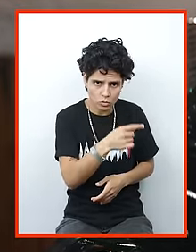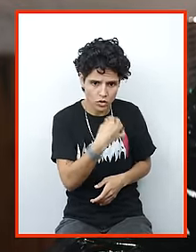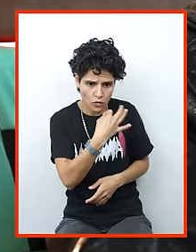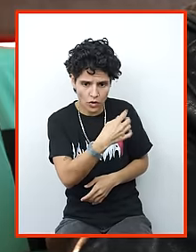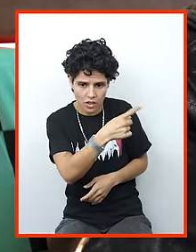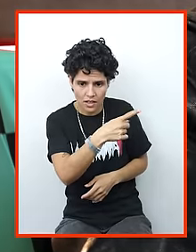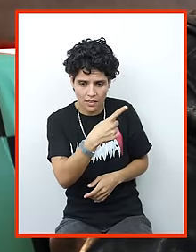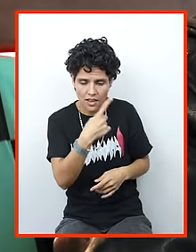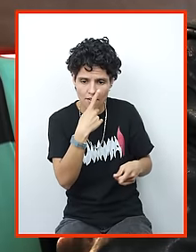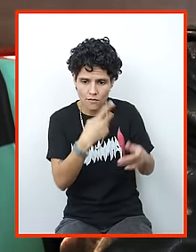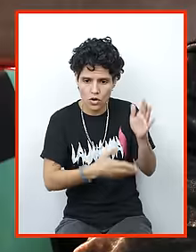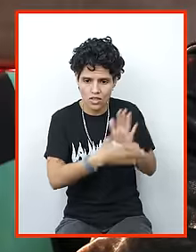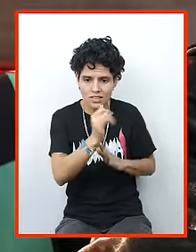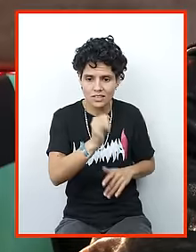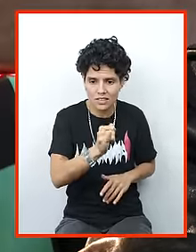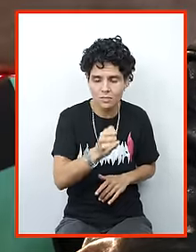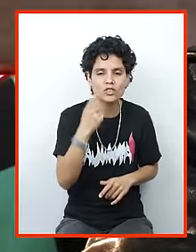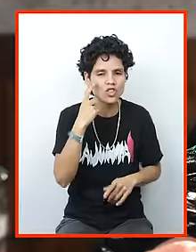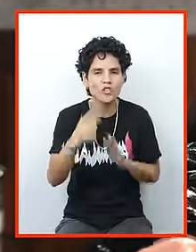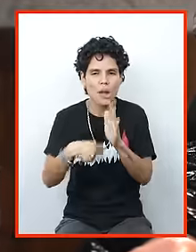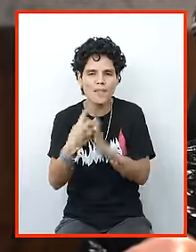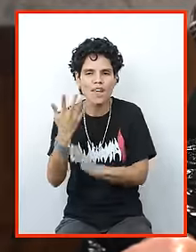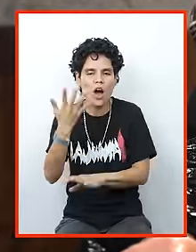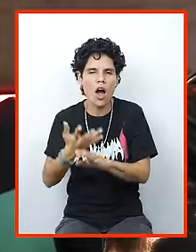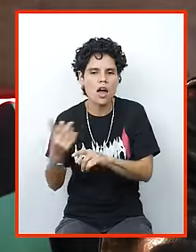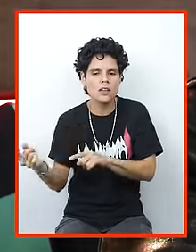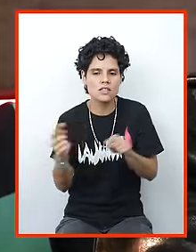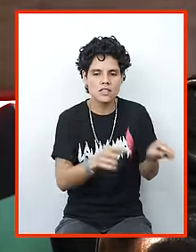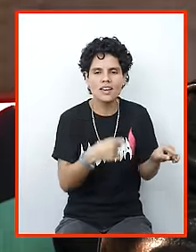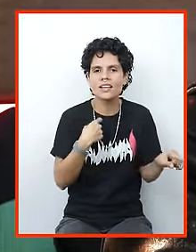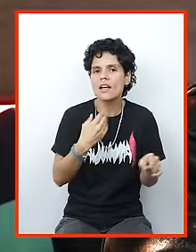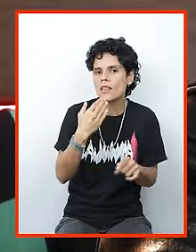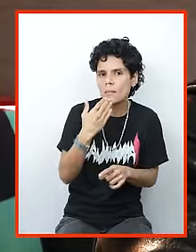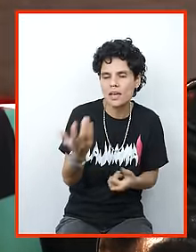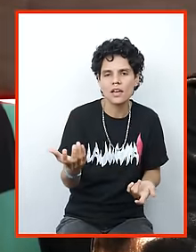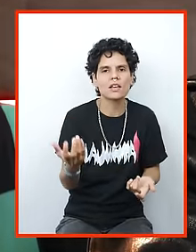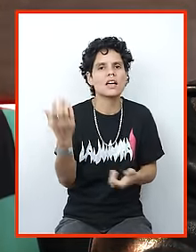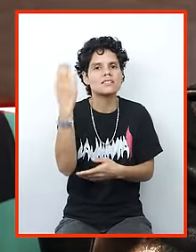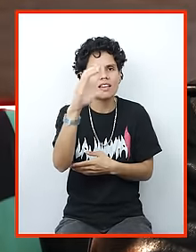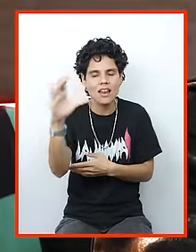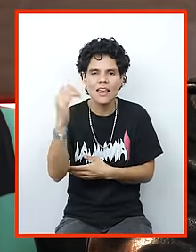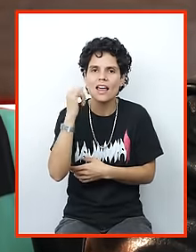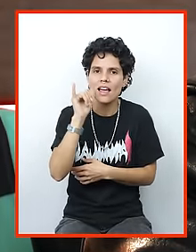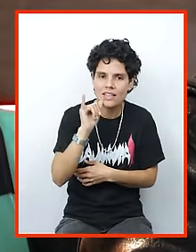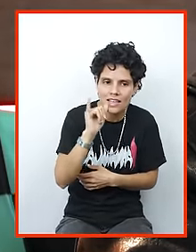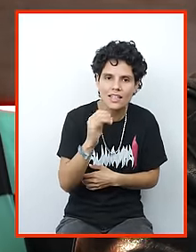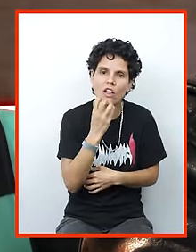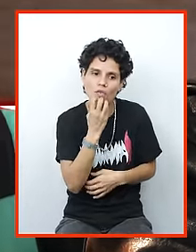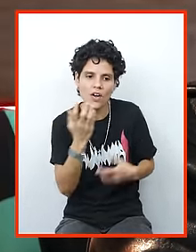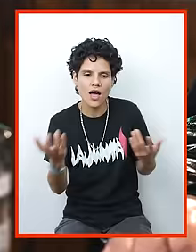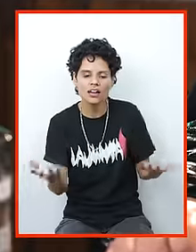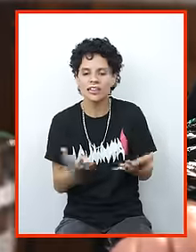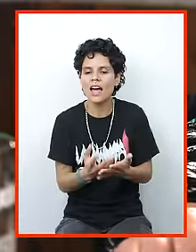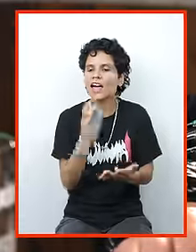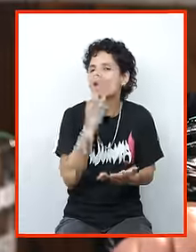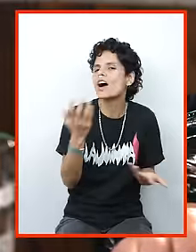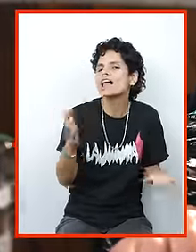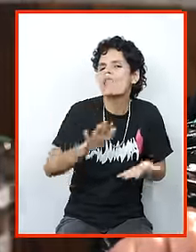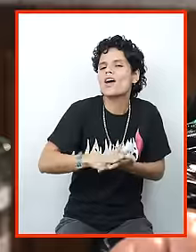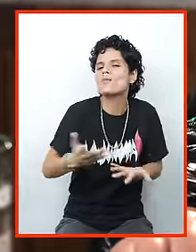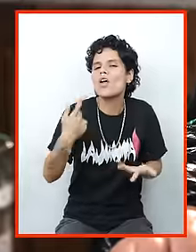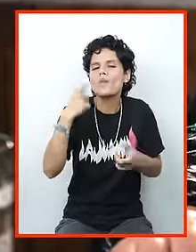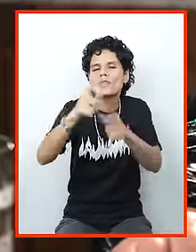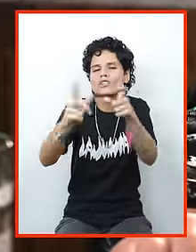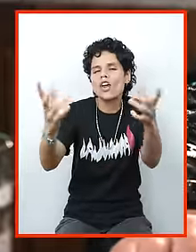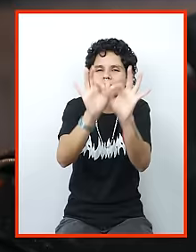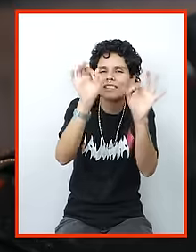que ir a desembocar el río. El río, sí, voy a ir. Te voy a mandar un video. Y no sé, ir a Serena, Iquique, nuevo, Antofa, que es mi ciudad. Y ya, ¿cómo es la cosa en